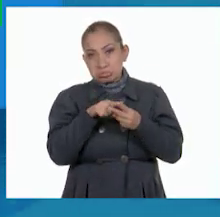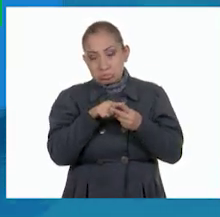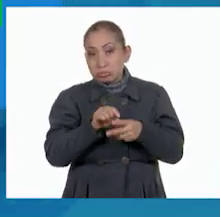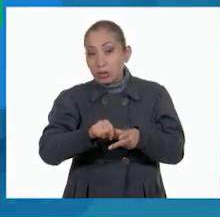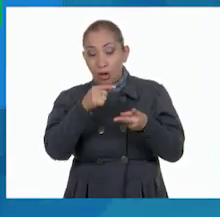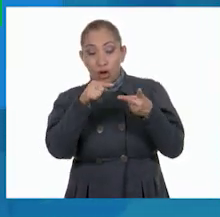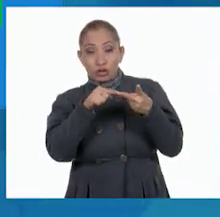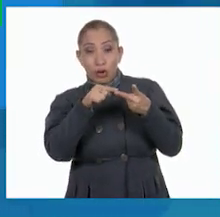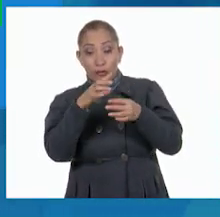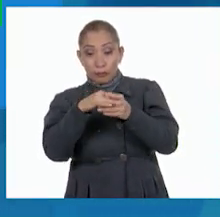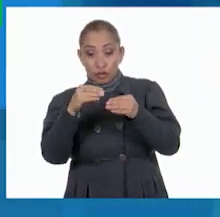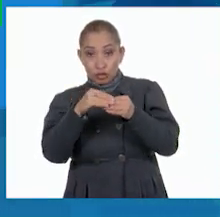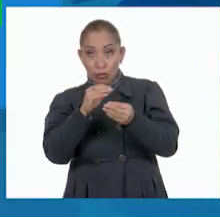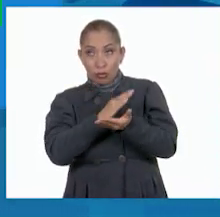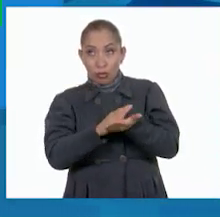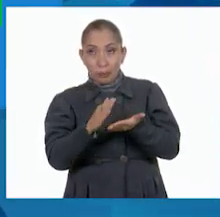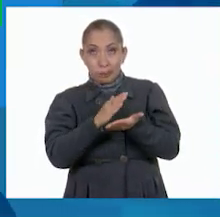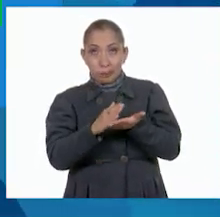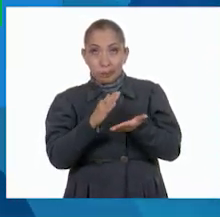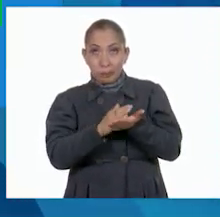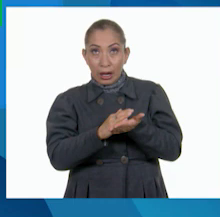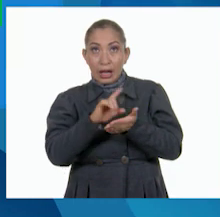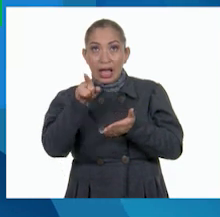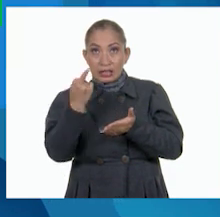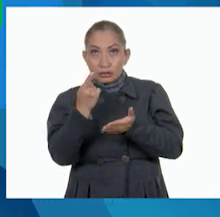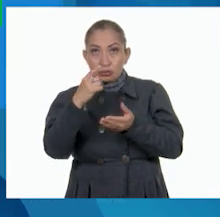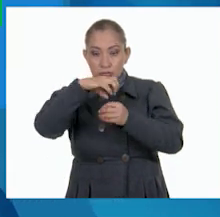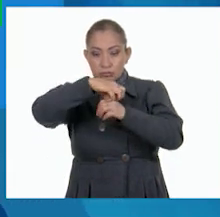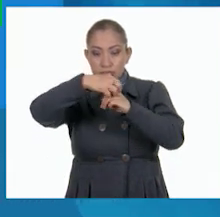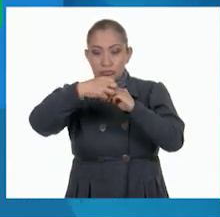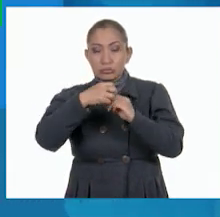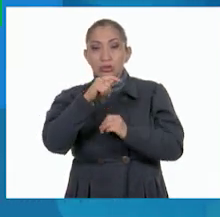es... El fruto del nopal son las tunas.